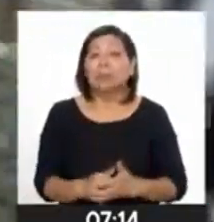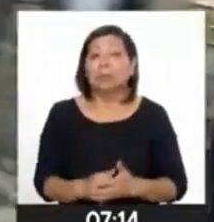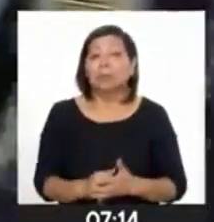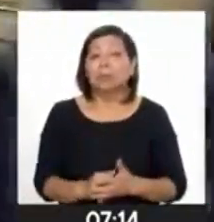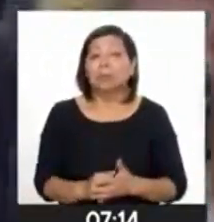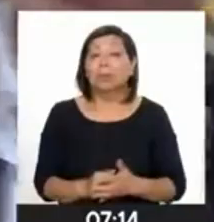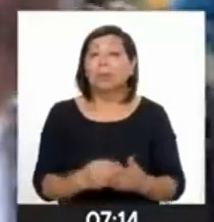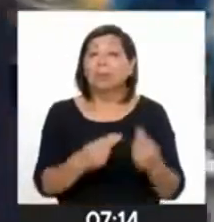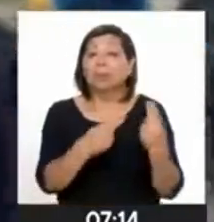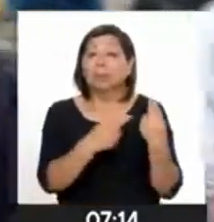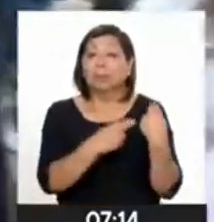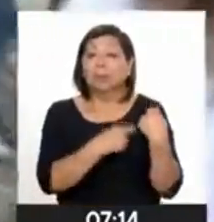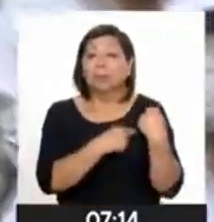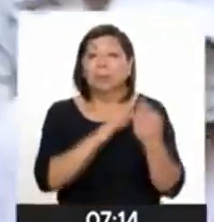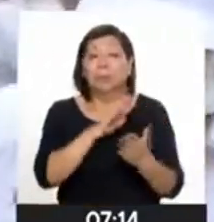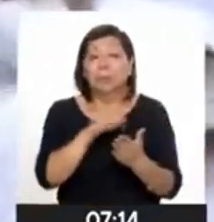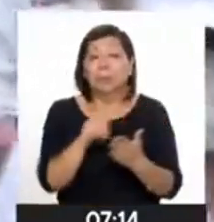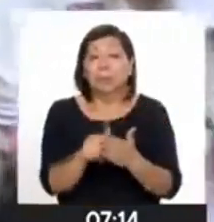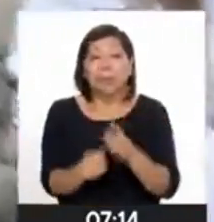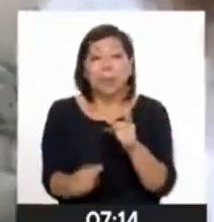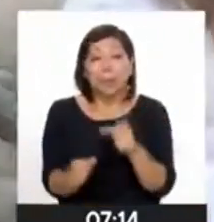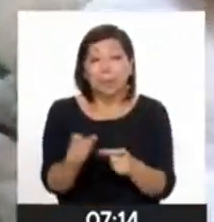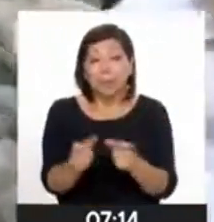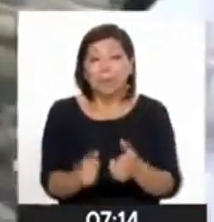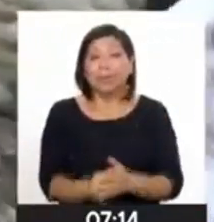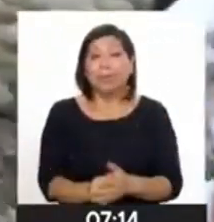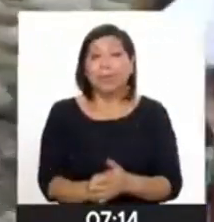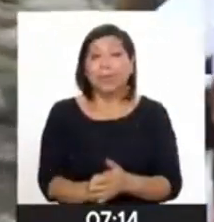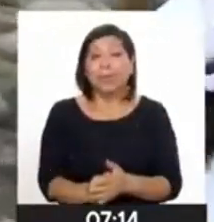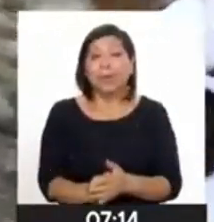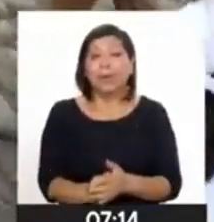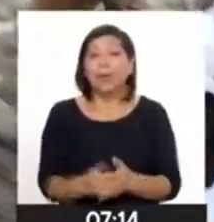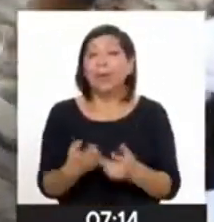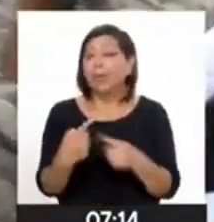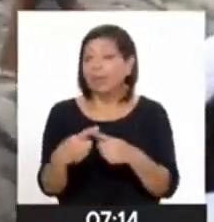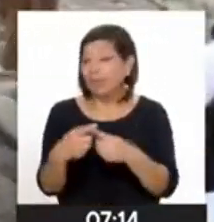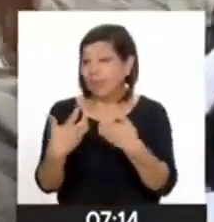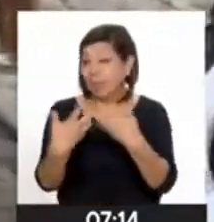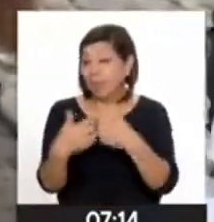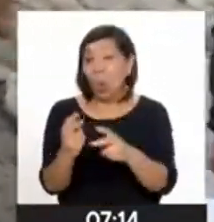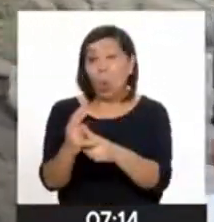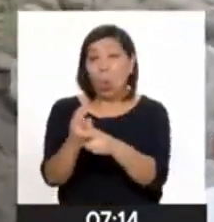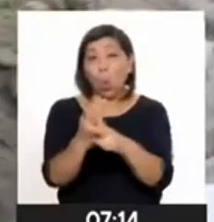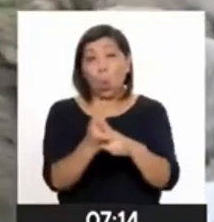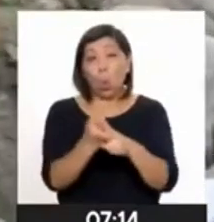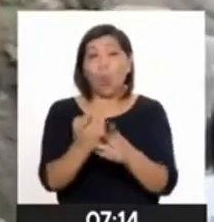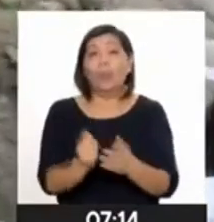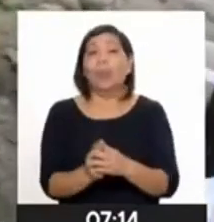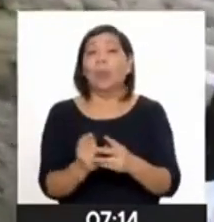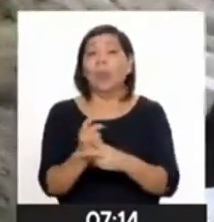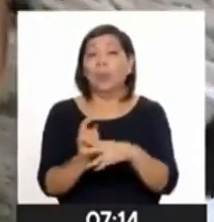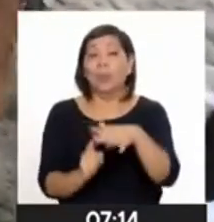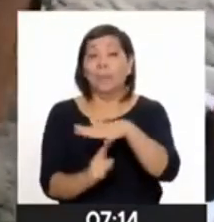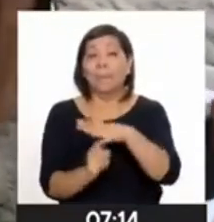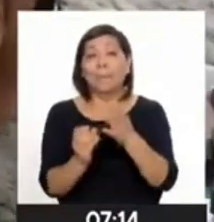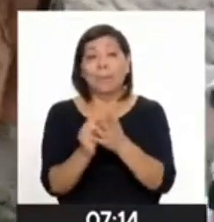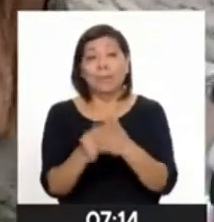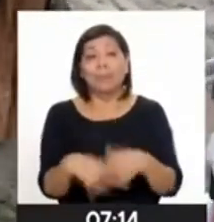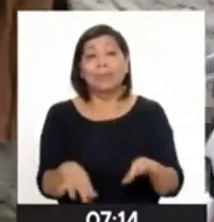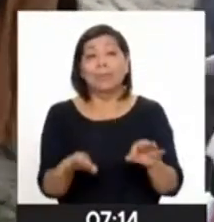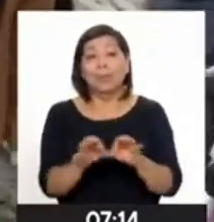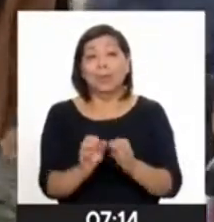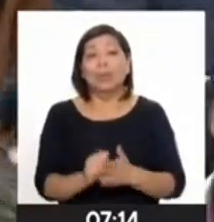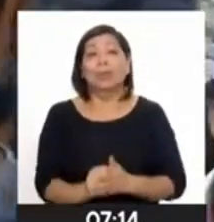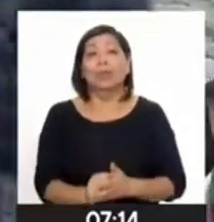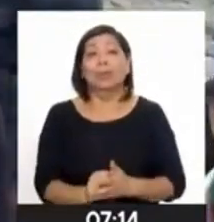la responsabilidad de todas las personas como ciudadanos y las empresas de cuidar y preservar el medio ambiente, que eso es lo más importante, y